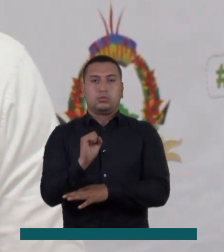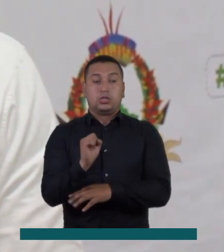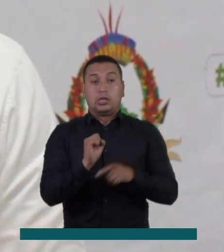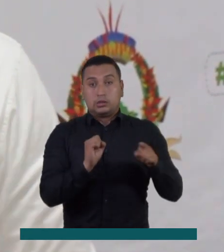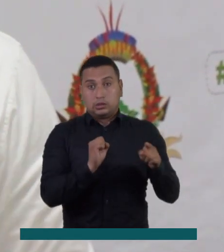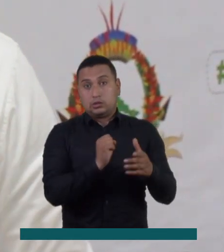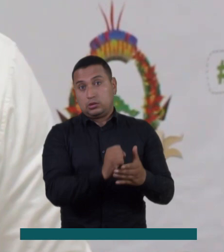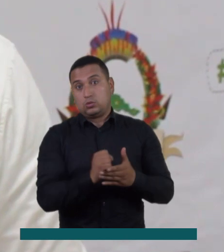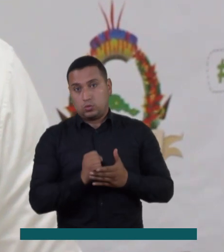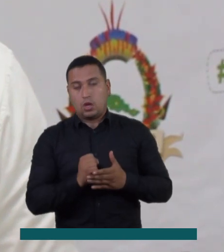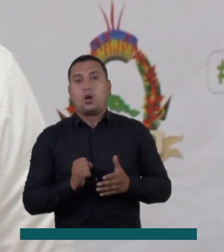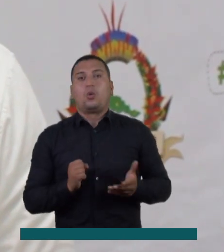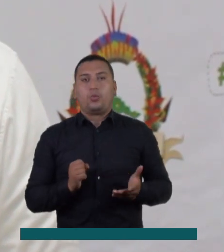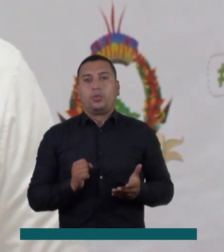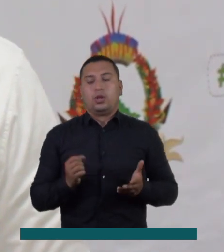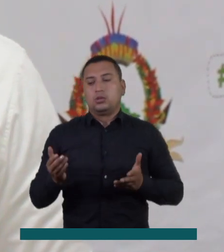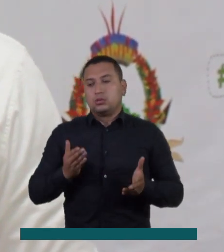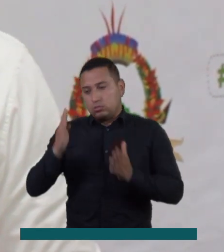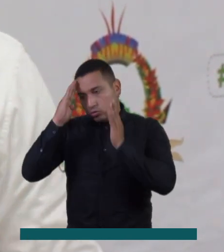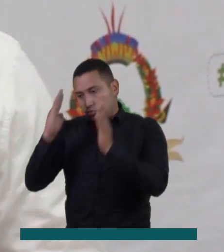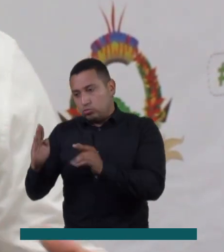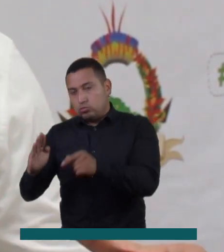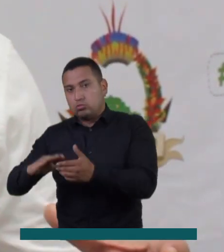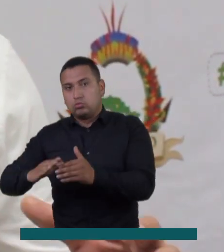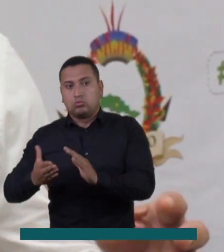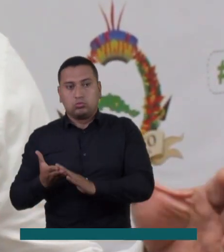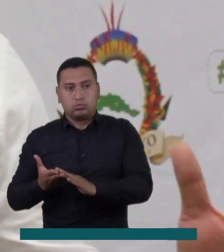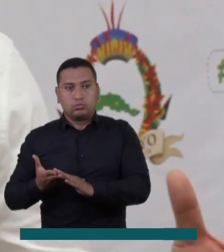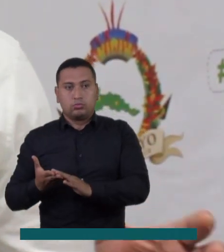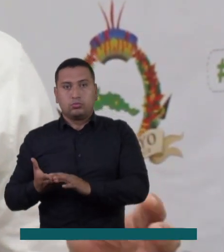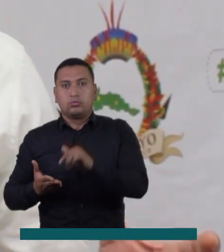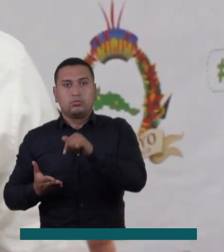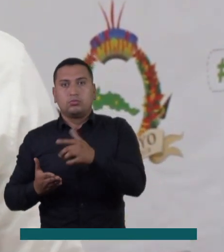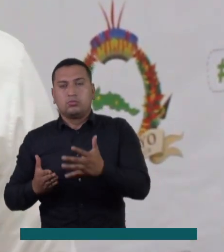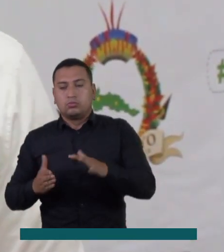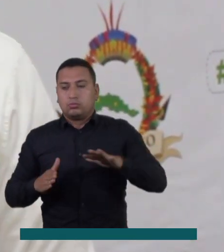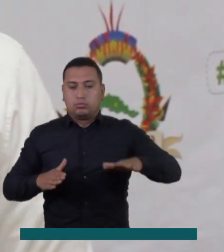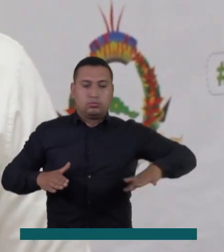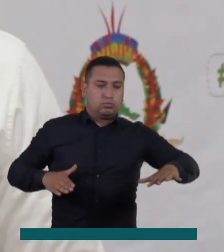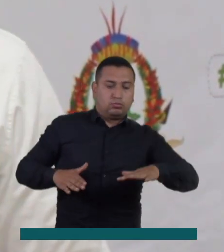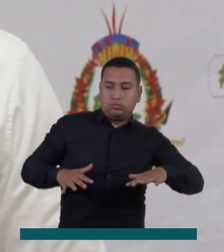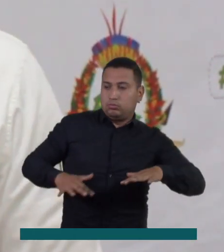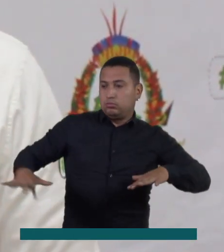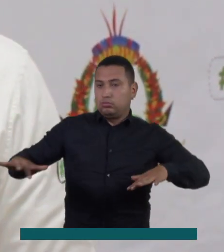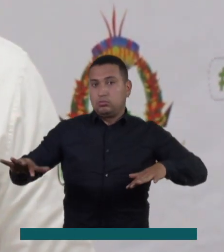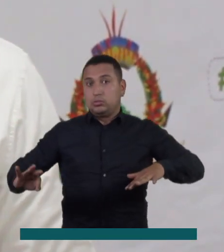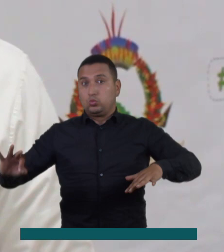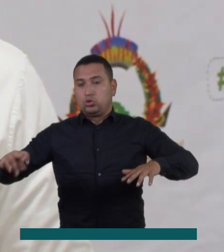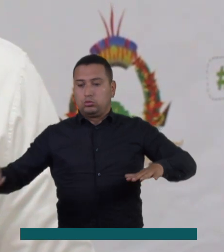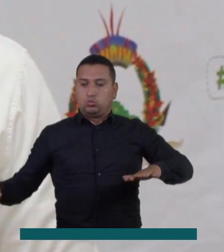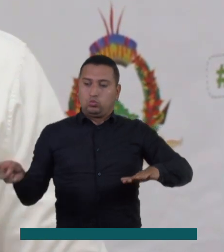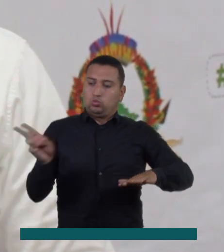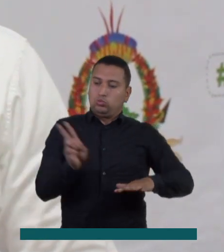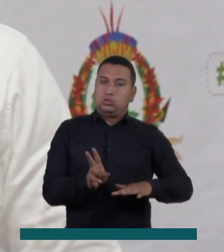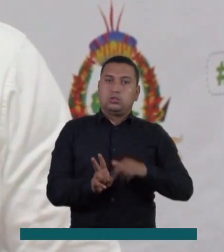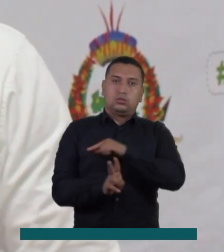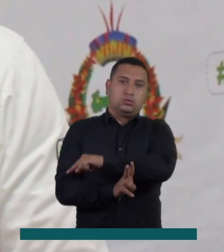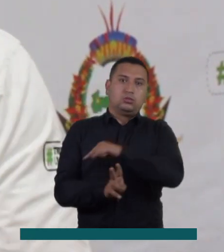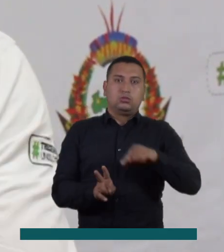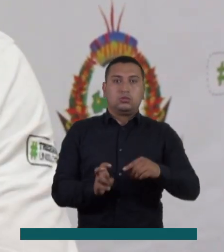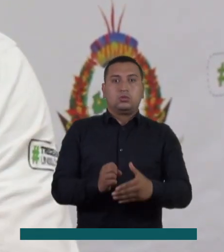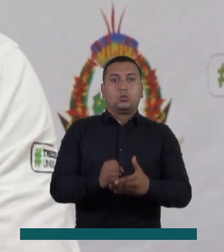de que hoy se ponga al servicio de la comunidad este puente que comunica dos actores muy importantes y que por supuesto va a ayudar a